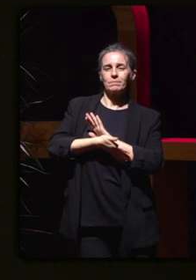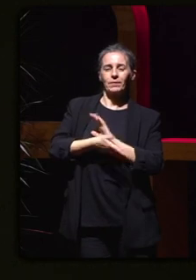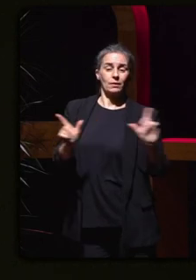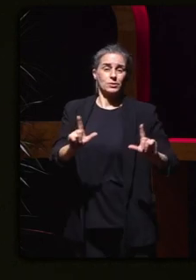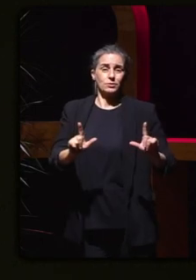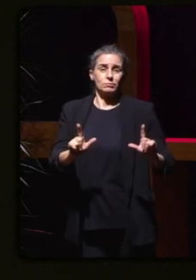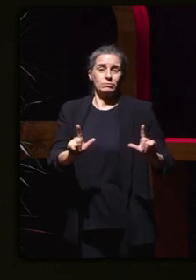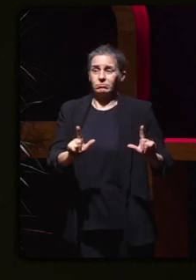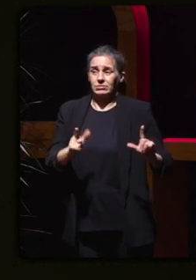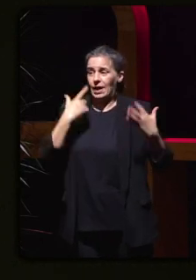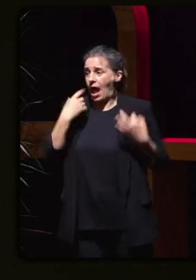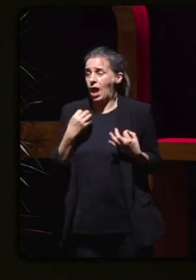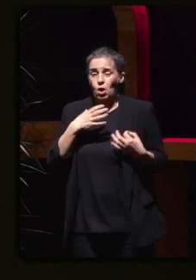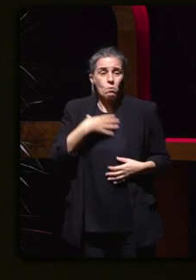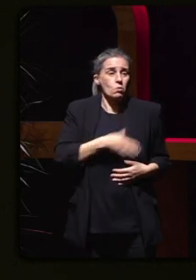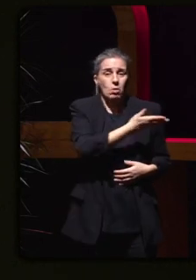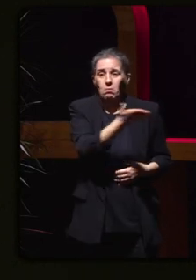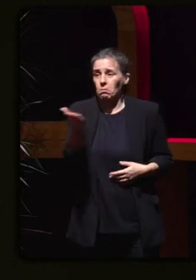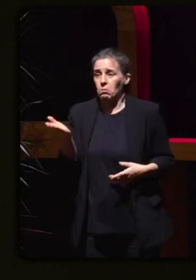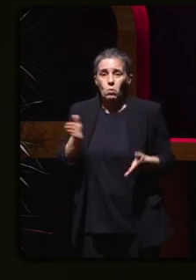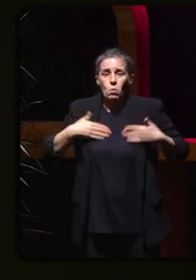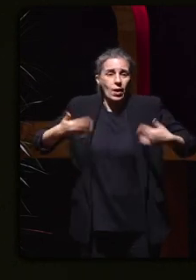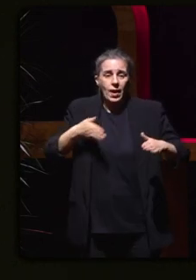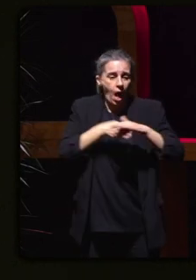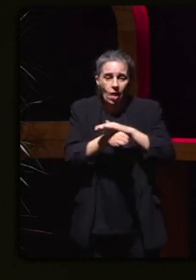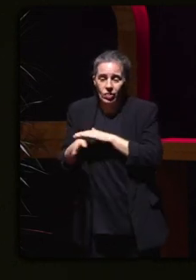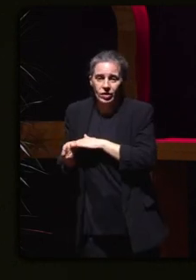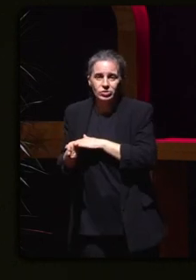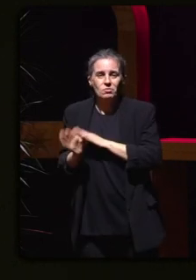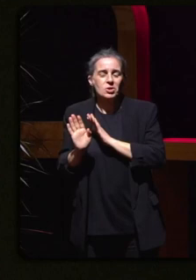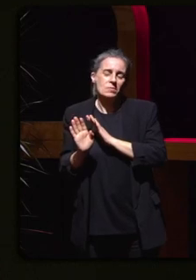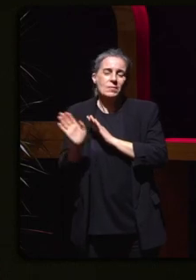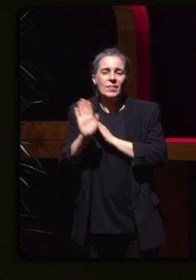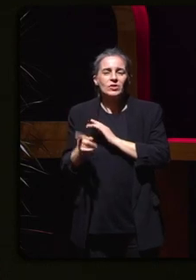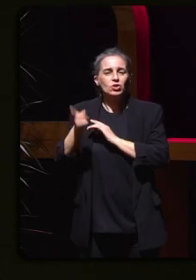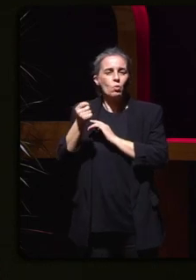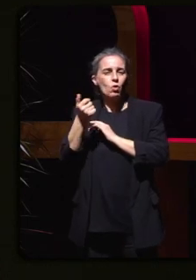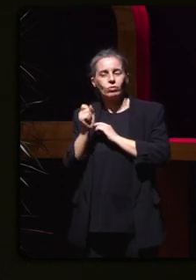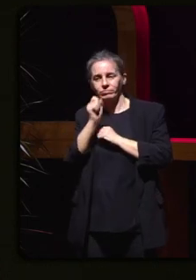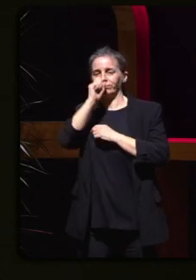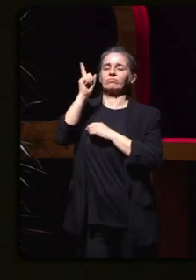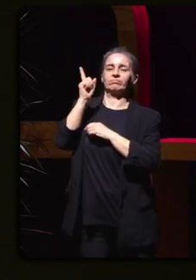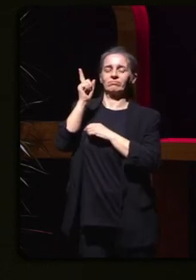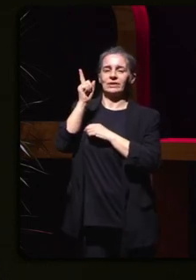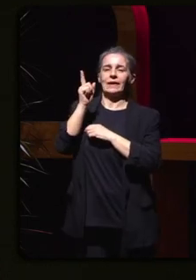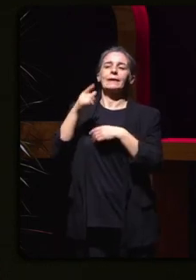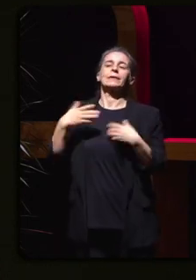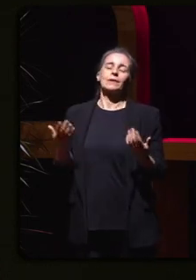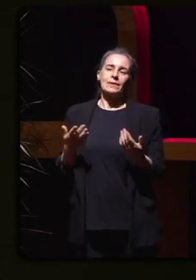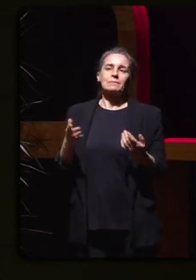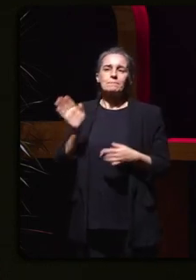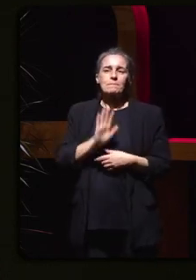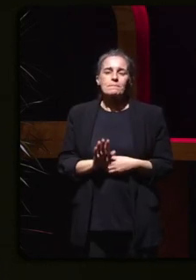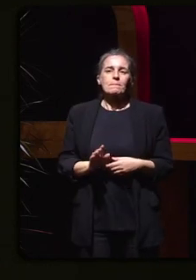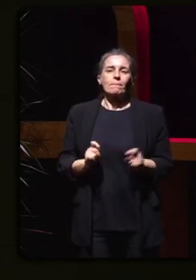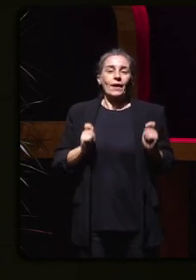mundano a la que podemos acceder absolutamente todos entonces creo que tratar de darle una categoría a